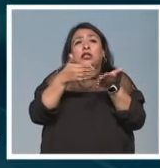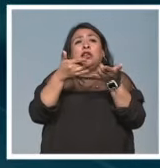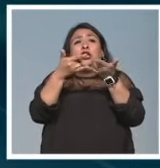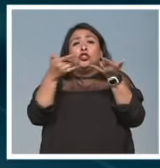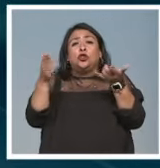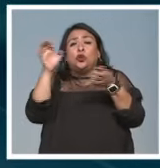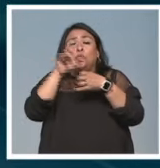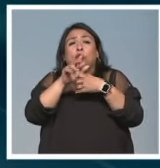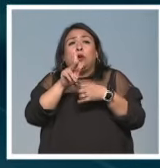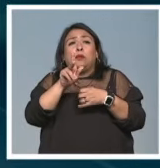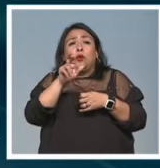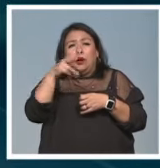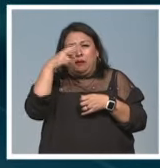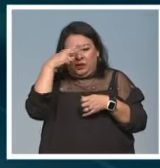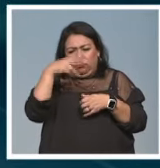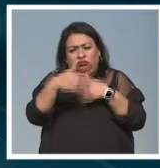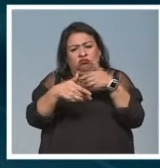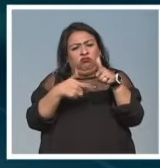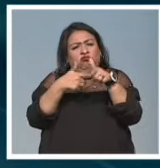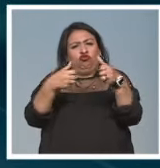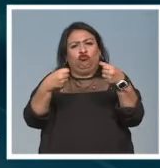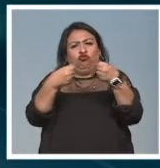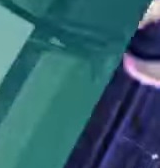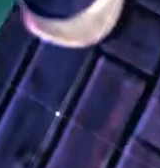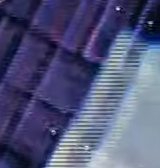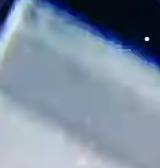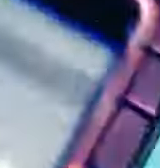cultura popular mexicana y trascienden fronteras.